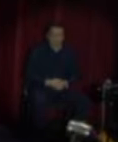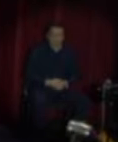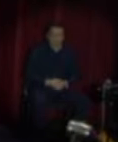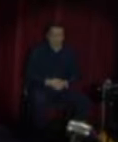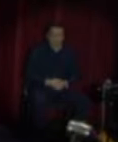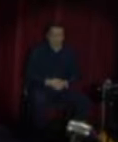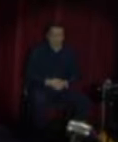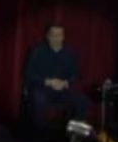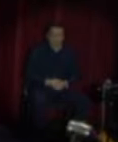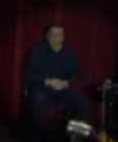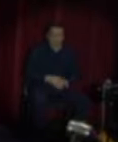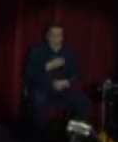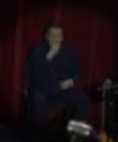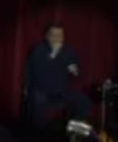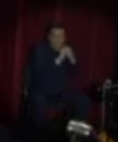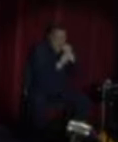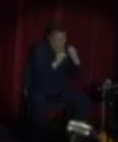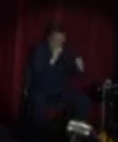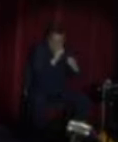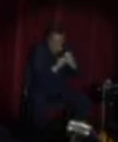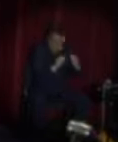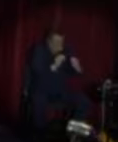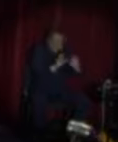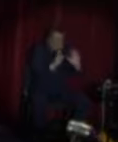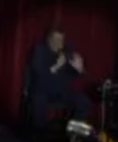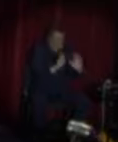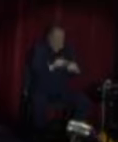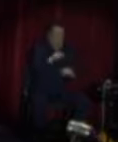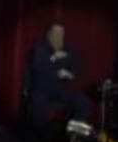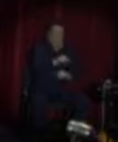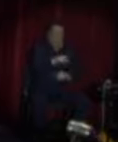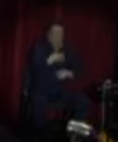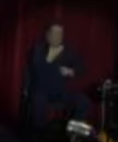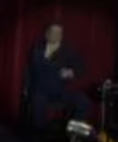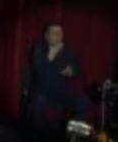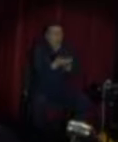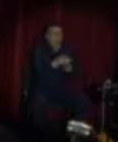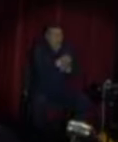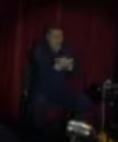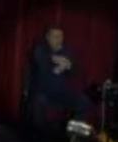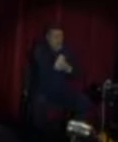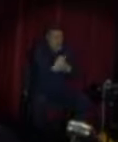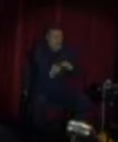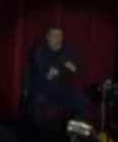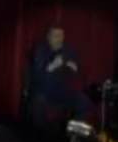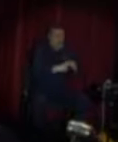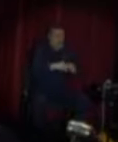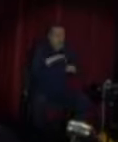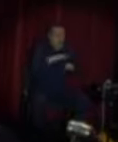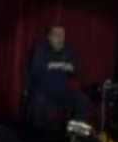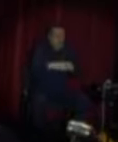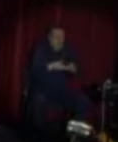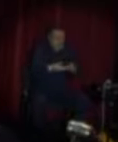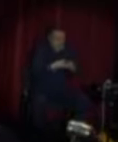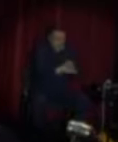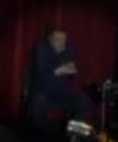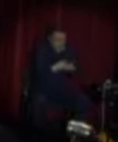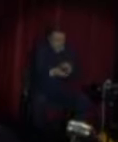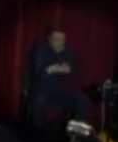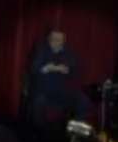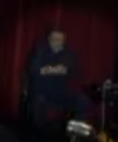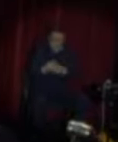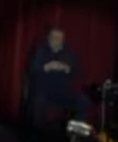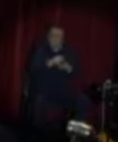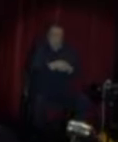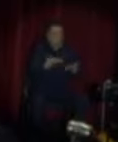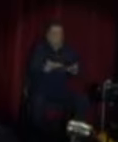favor aviso utilidad pública en Al momento de inscribirse se le estaba entregando un papel a quien quisiera recibirlo